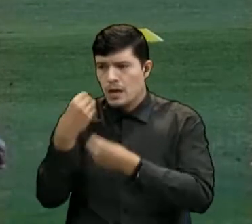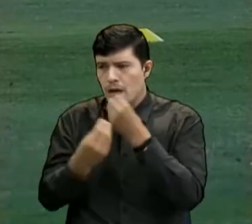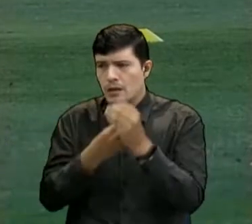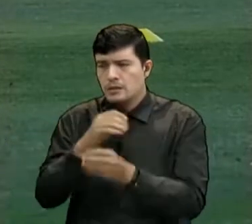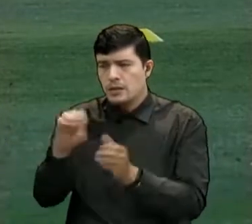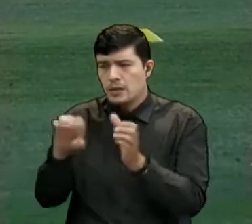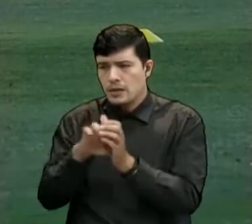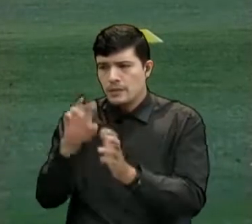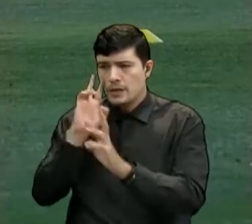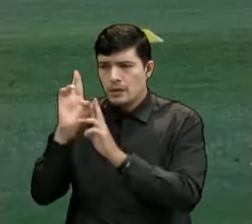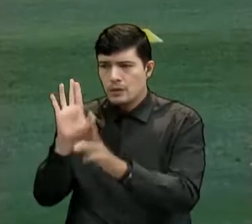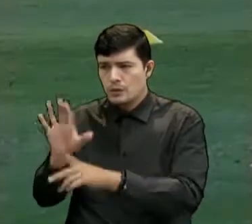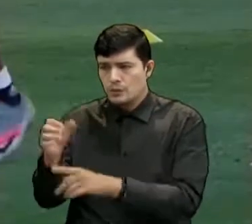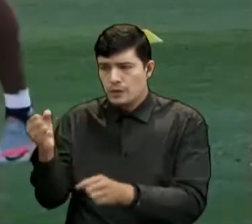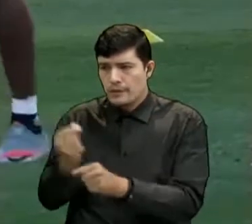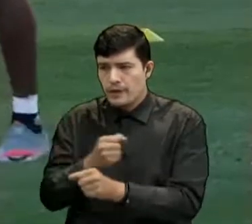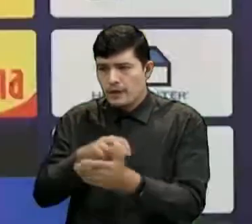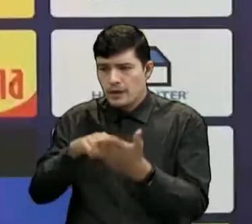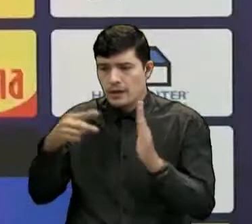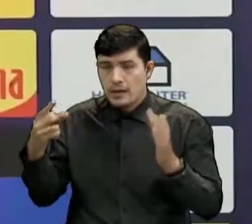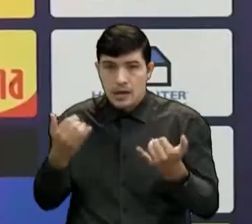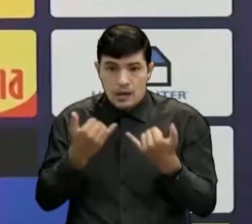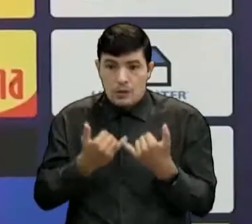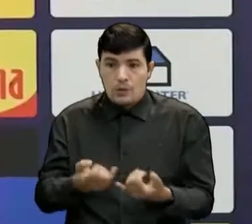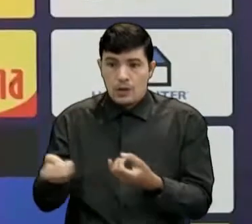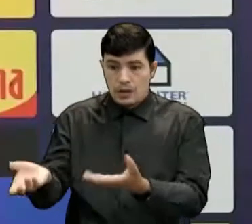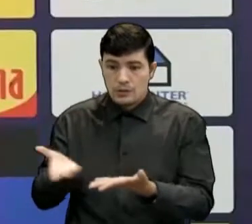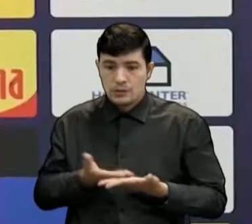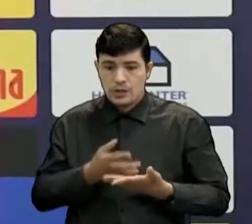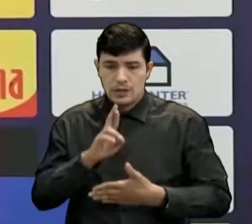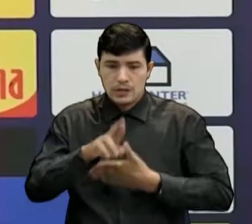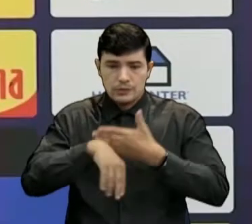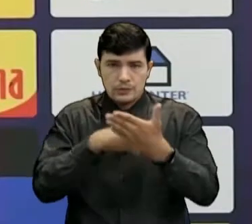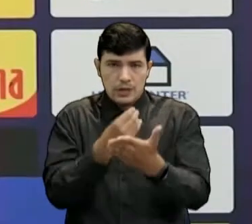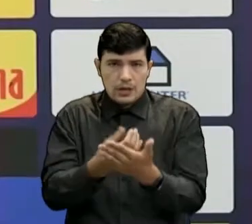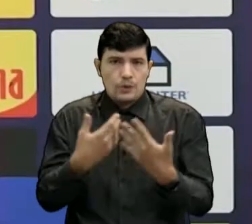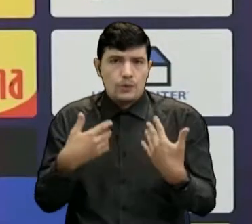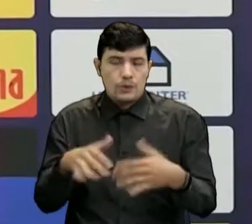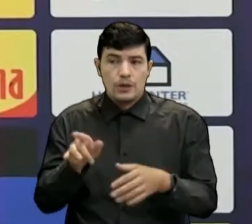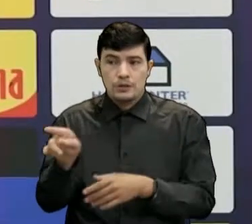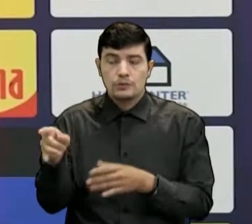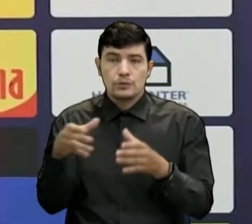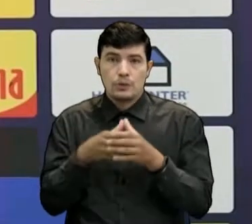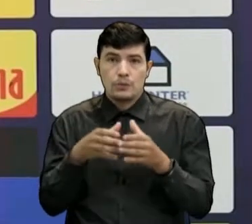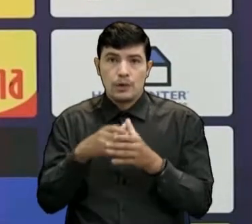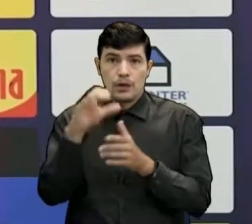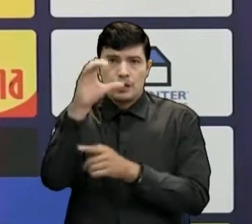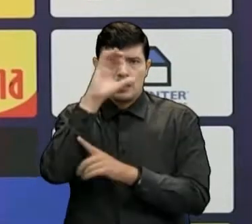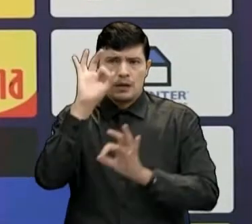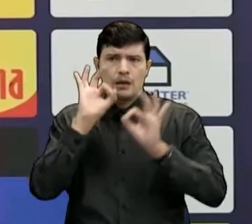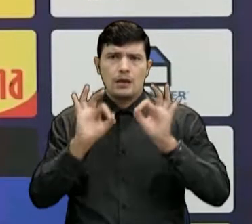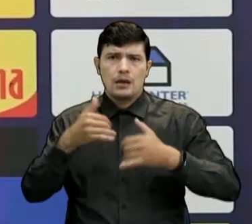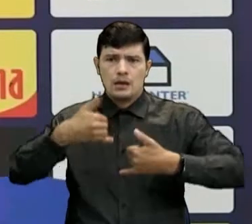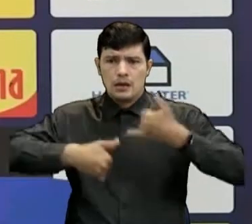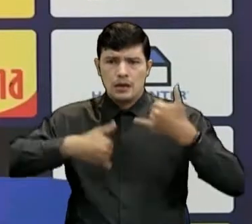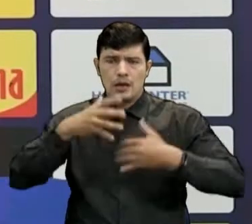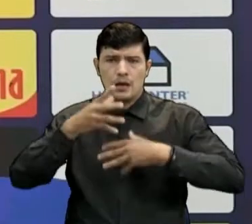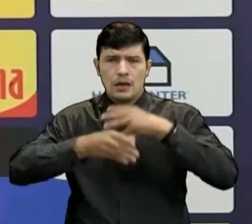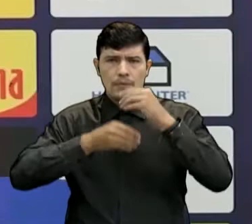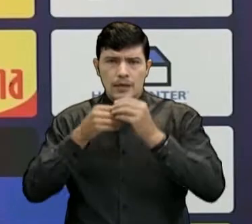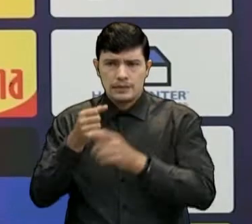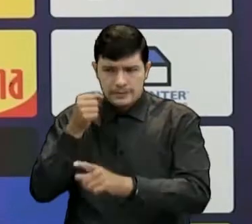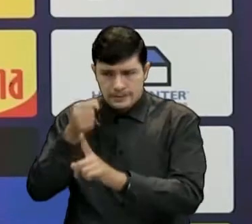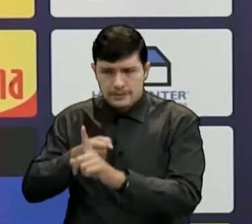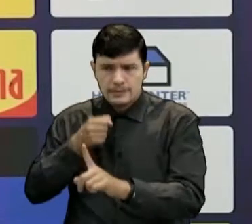y exaltan la labor del técnico. Nos ha dado un gran resultado, ha puesto a la selección a jugar y tratar de